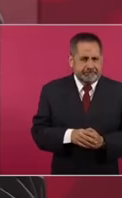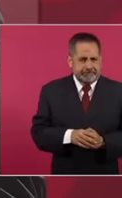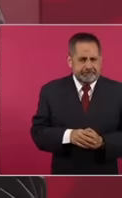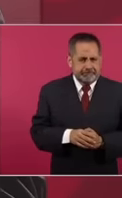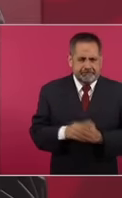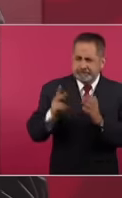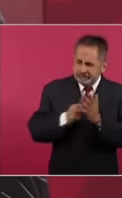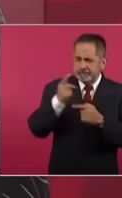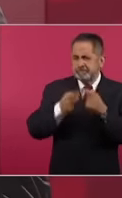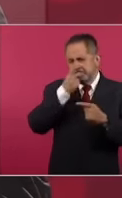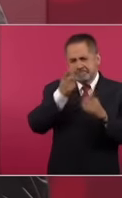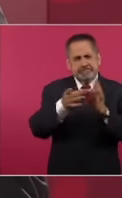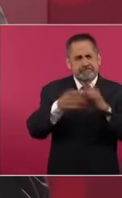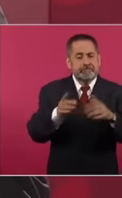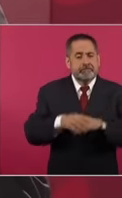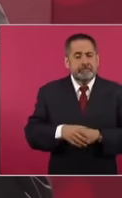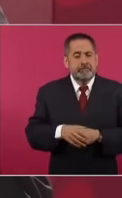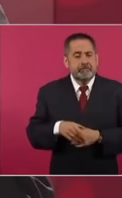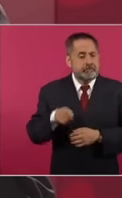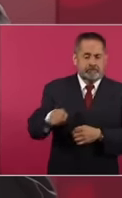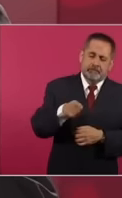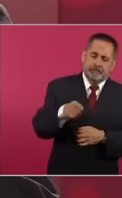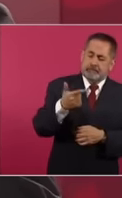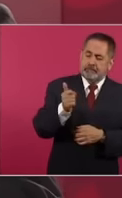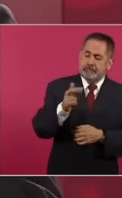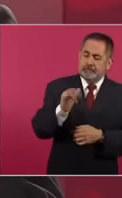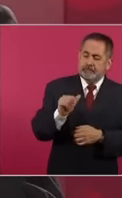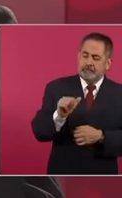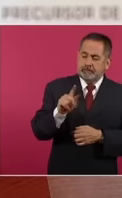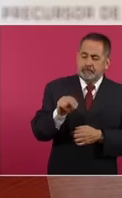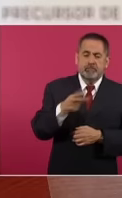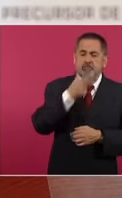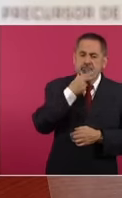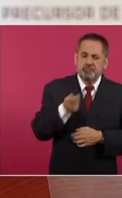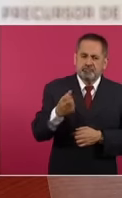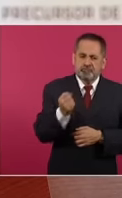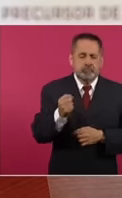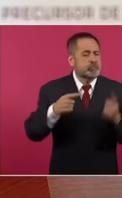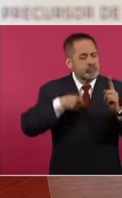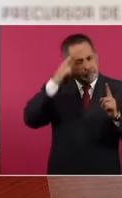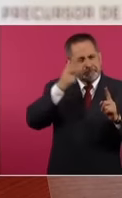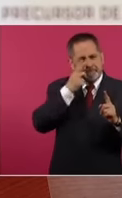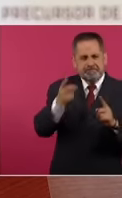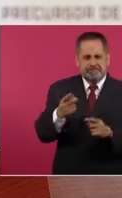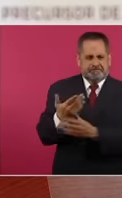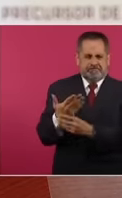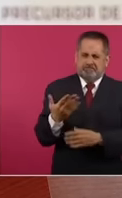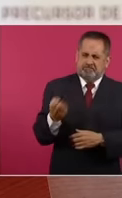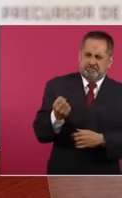repetirlo en el hombro suerte dije brazo derecho